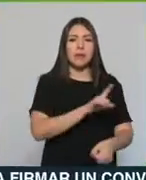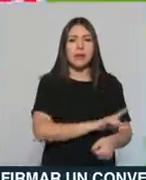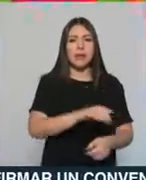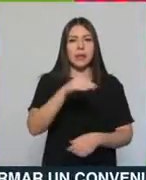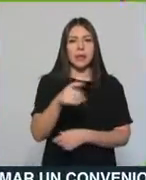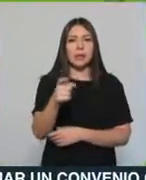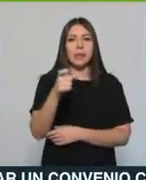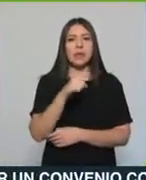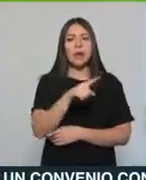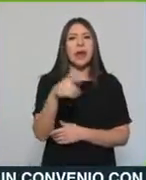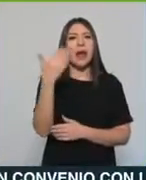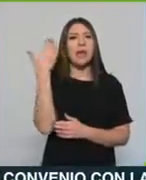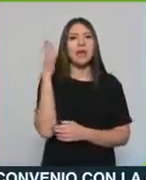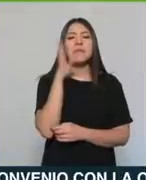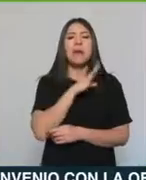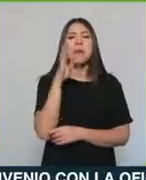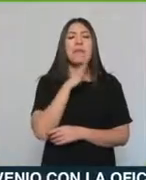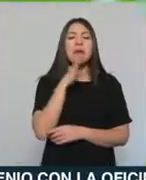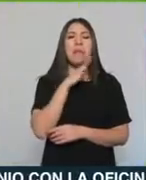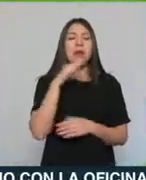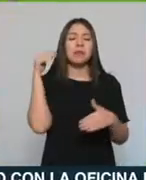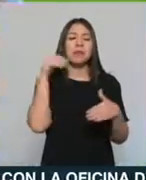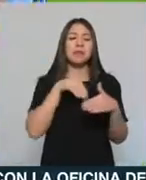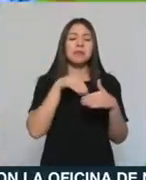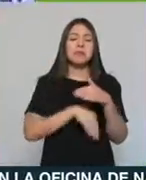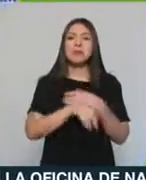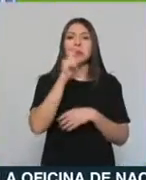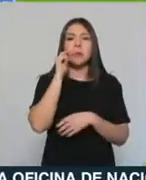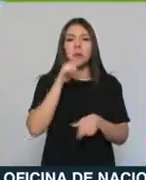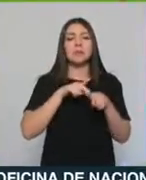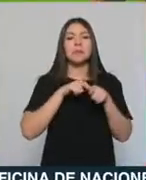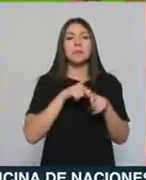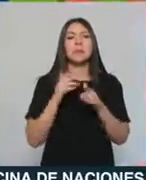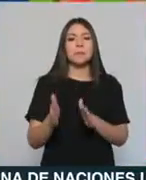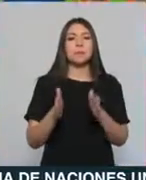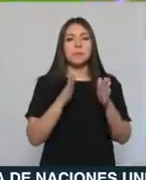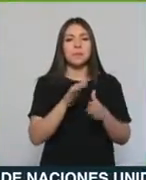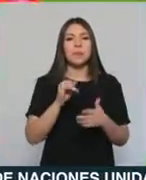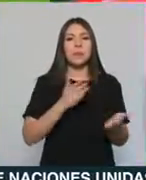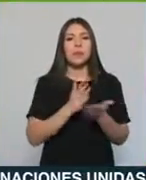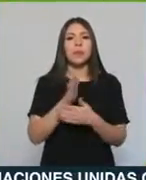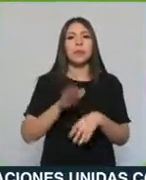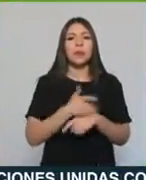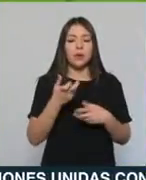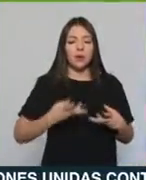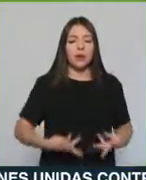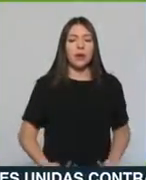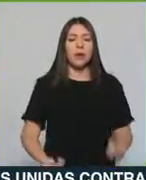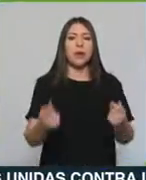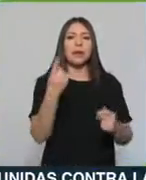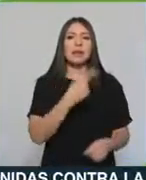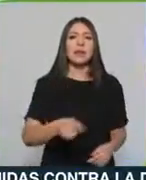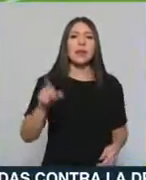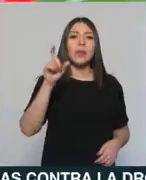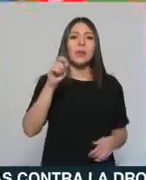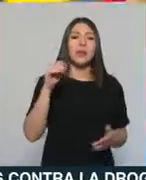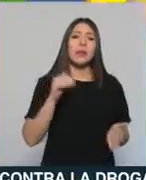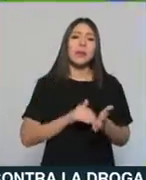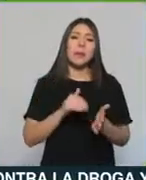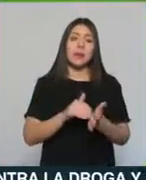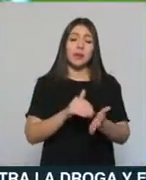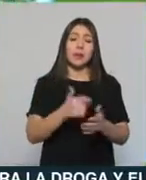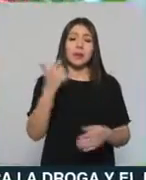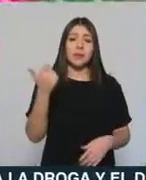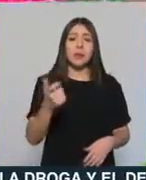consumar su descenso en el presente Clausura 2019, esto tras desembolsar 120 millones de pesos para